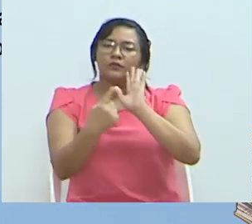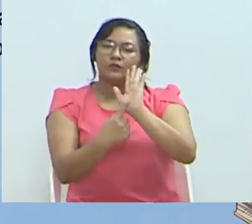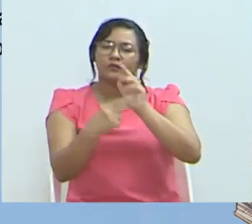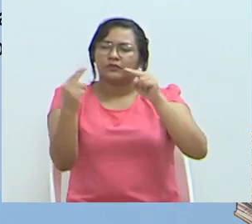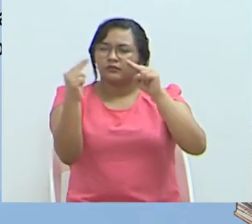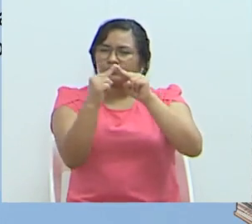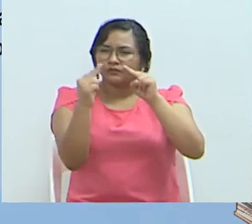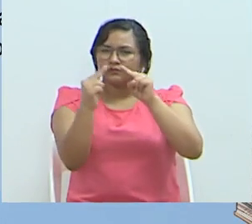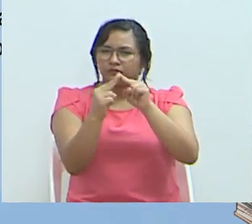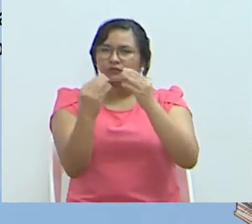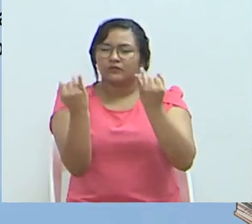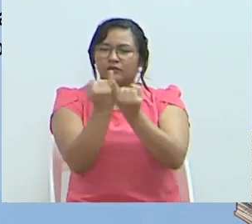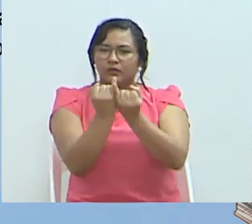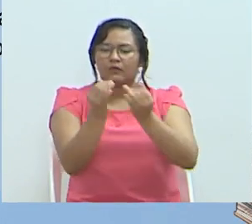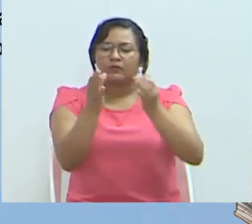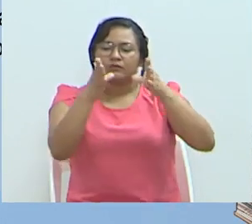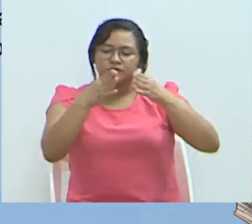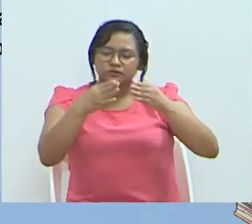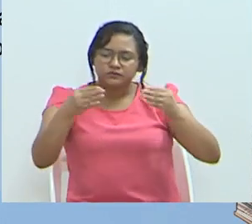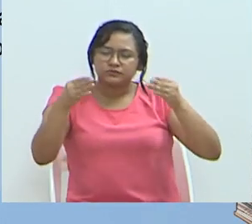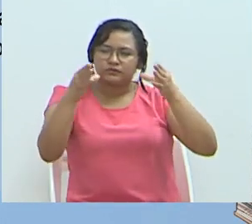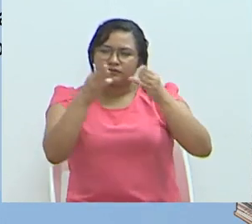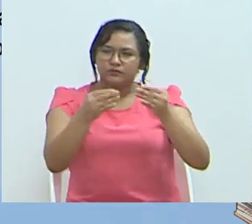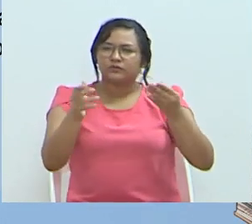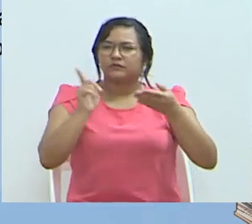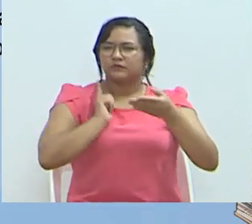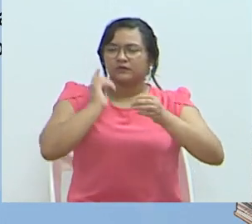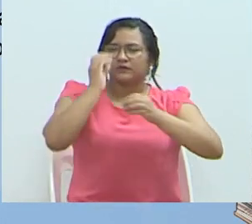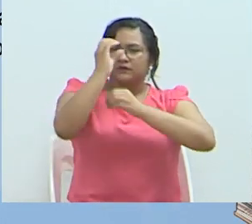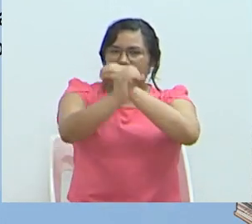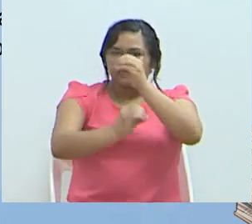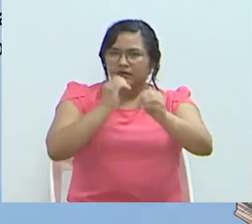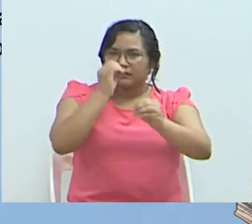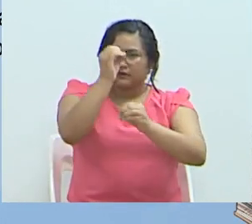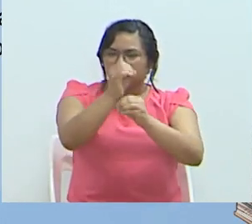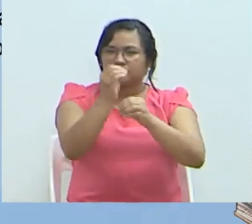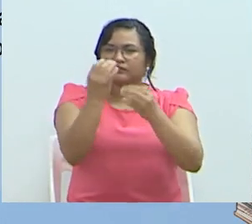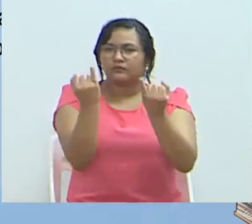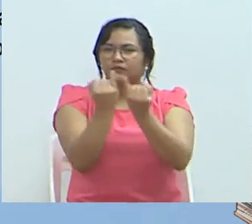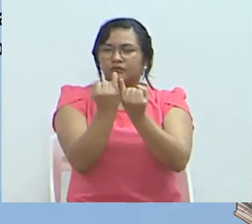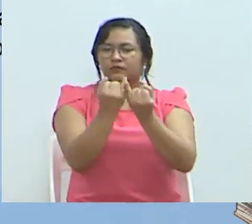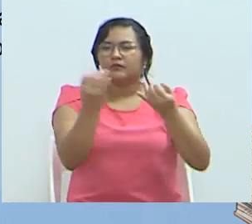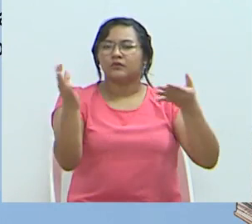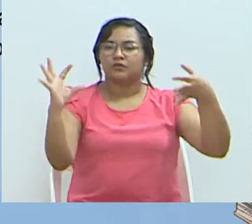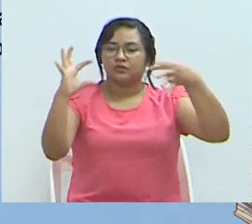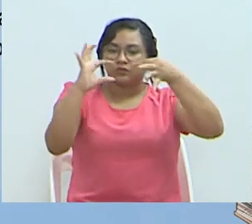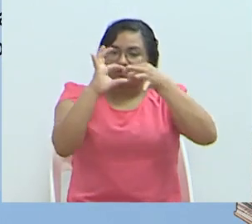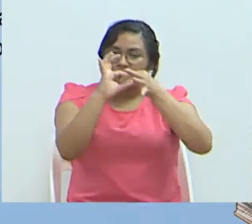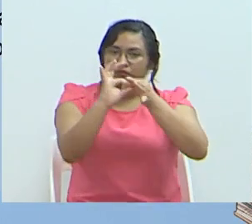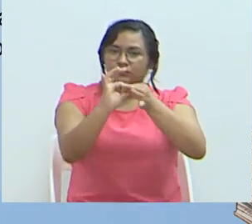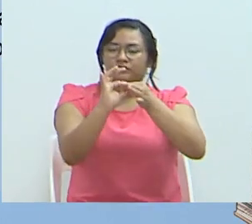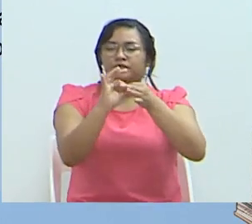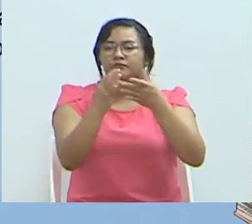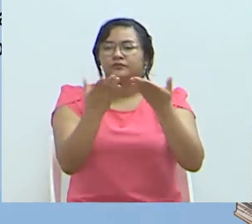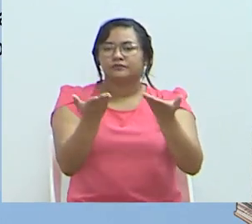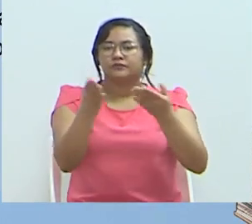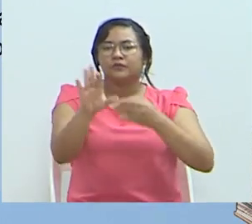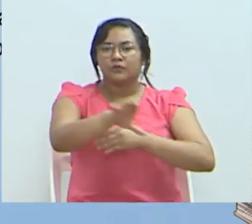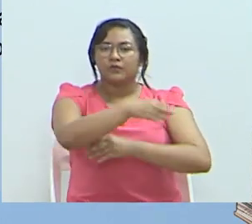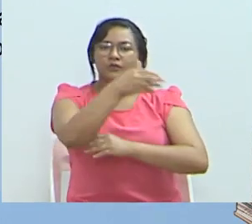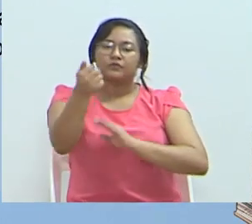moléculas orgánicas si están formadas por átomos de carbono unidos covalentemente. Una